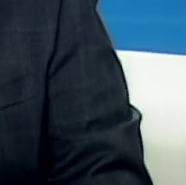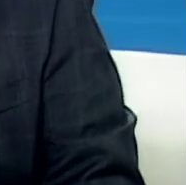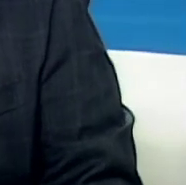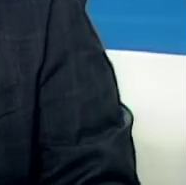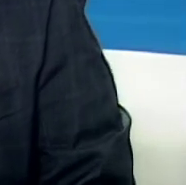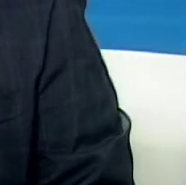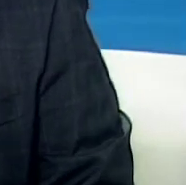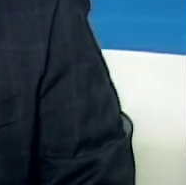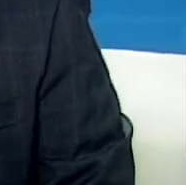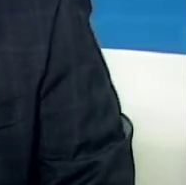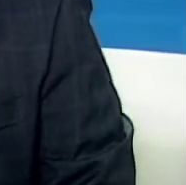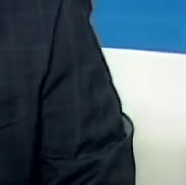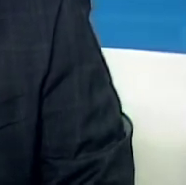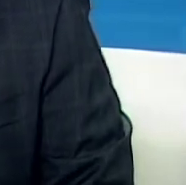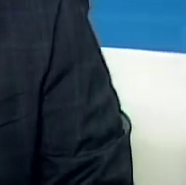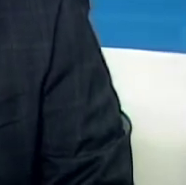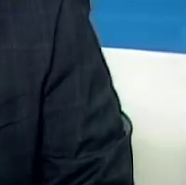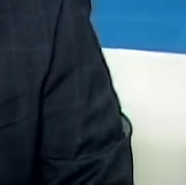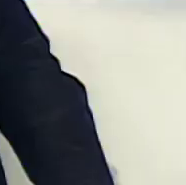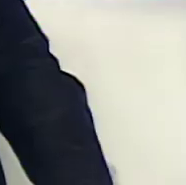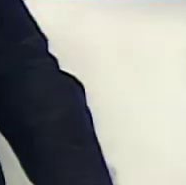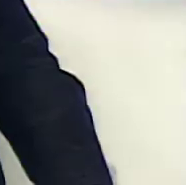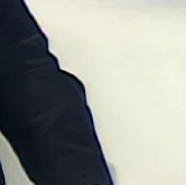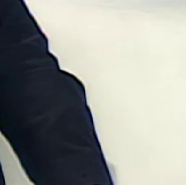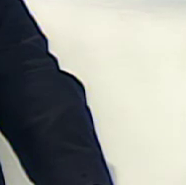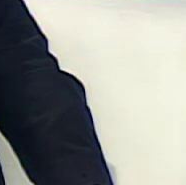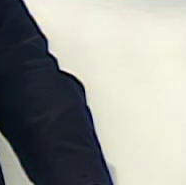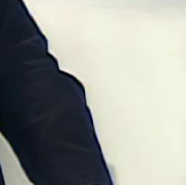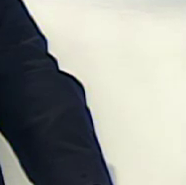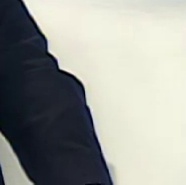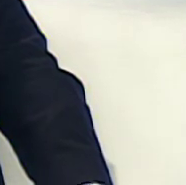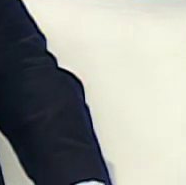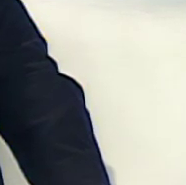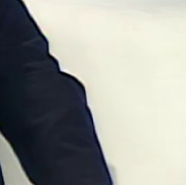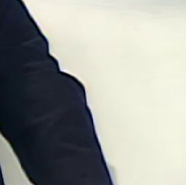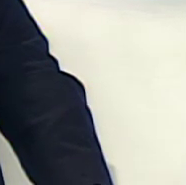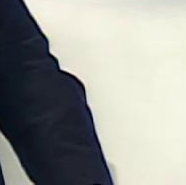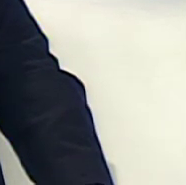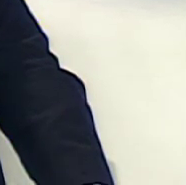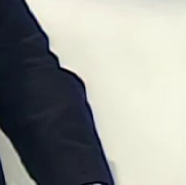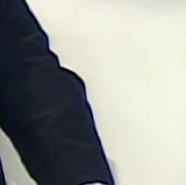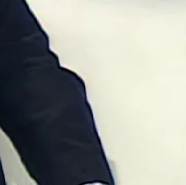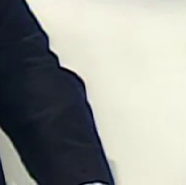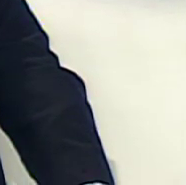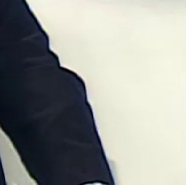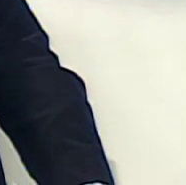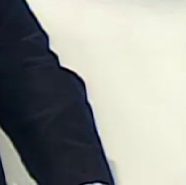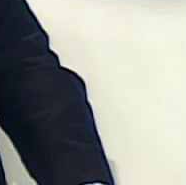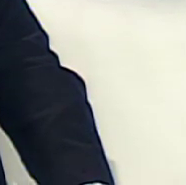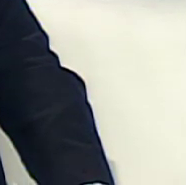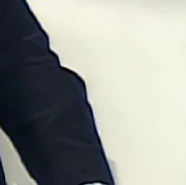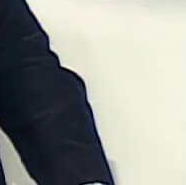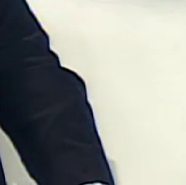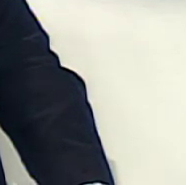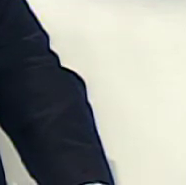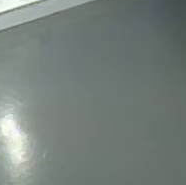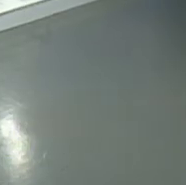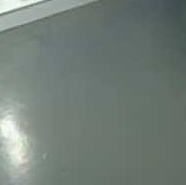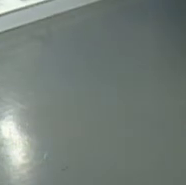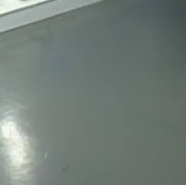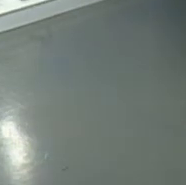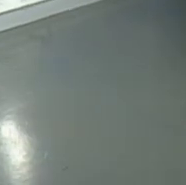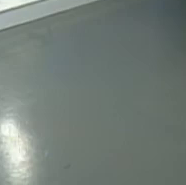conversar en Entrevista Venevisión con nuestro invitado de hoy, Julio Borges, coordinador nacional de Primero Justicia, diputado a la Asamblea Nacional por la Unidad.